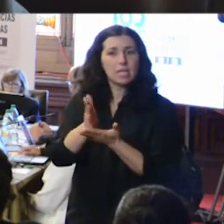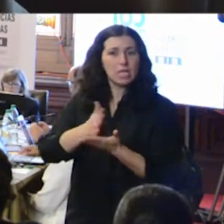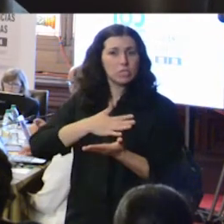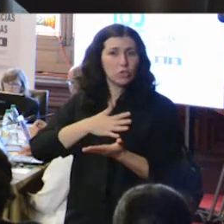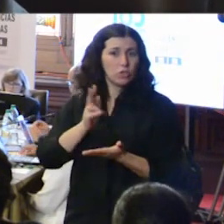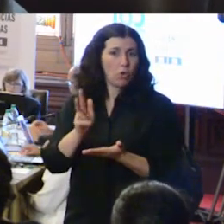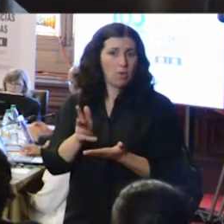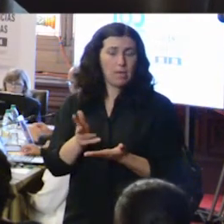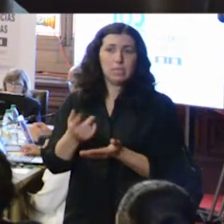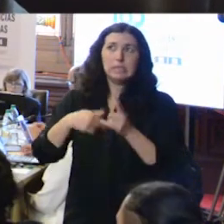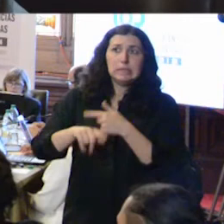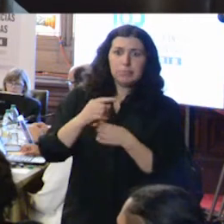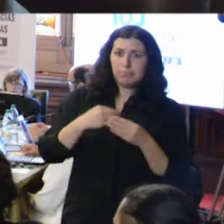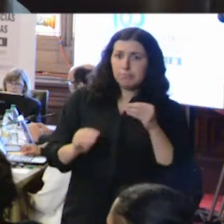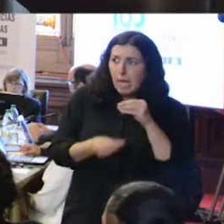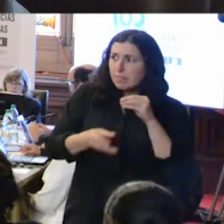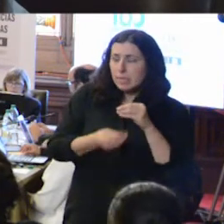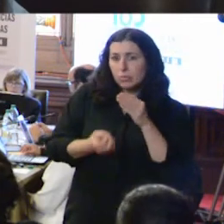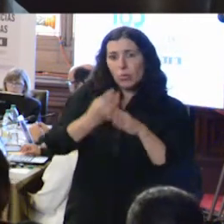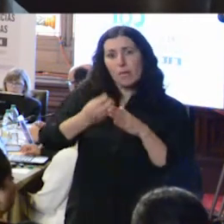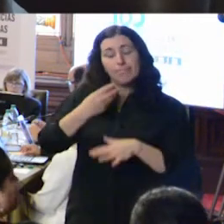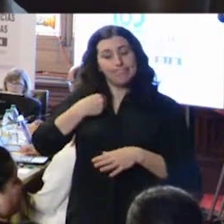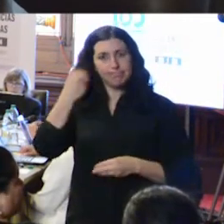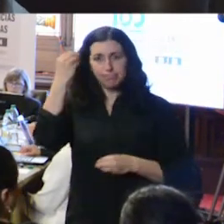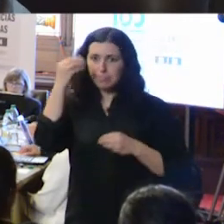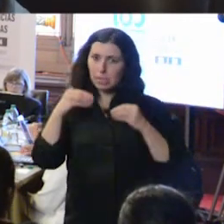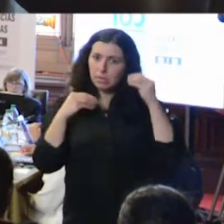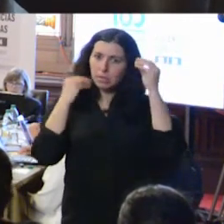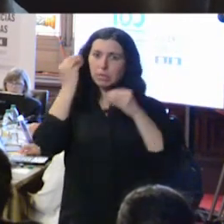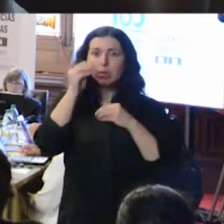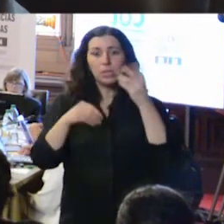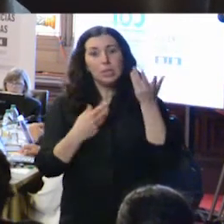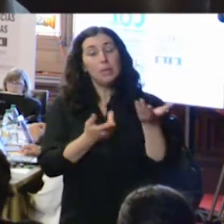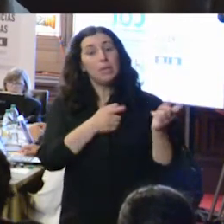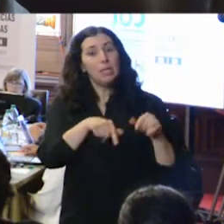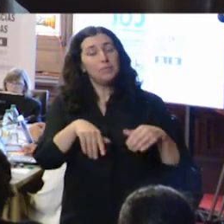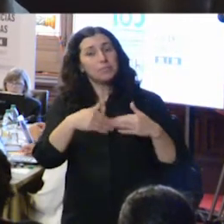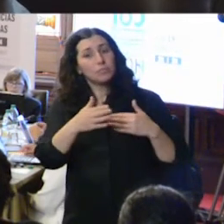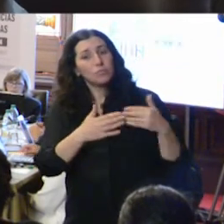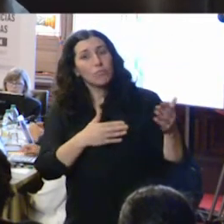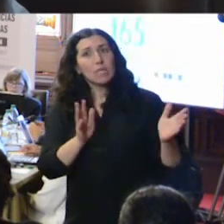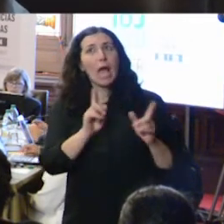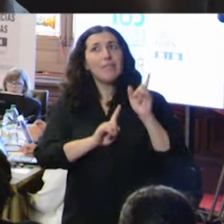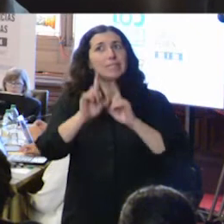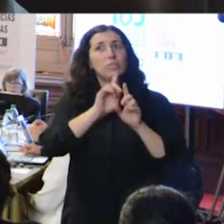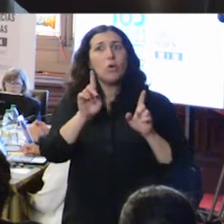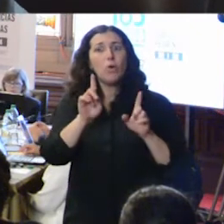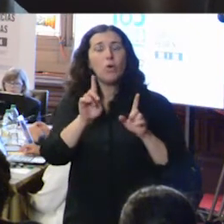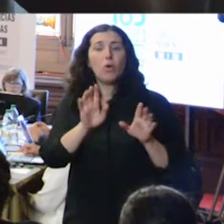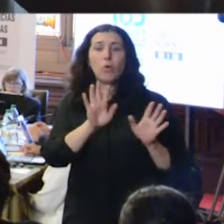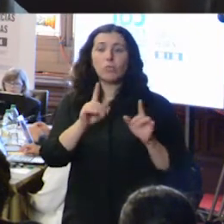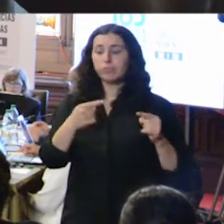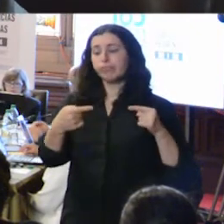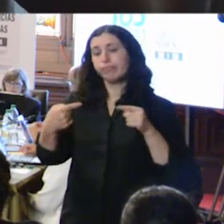Y de ahí que pues también, aunque sean algunos agentes no estatales quienes